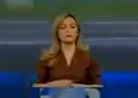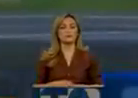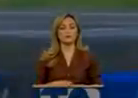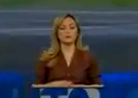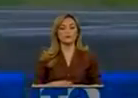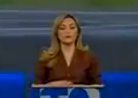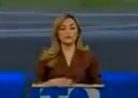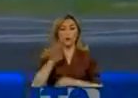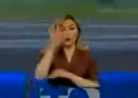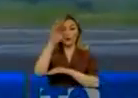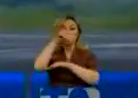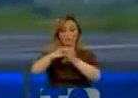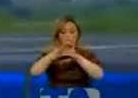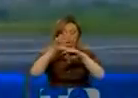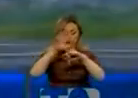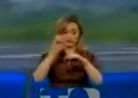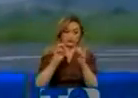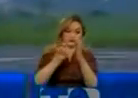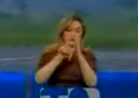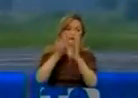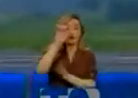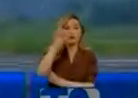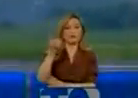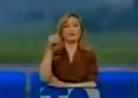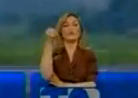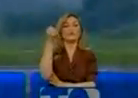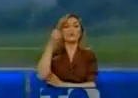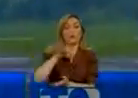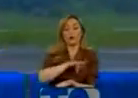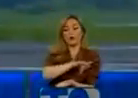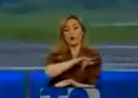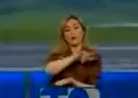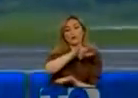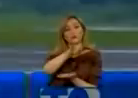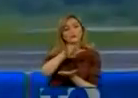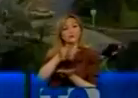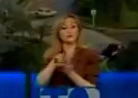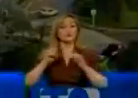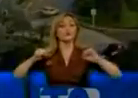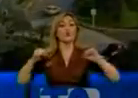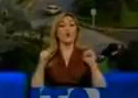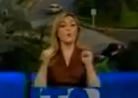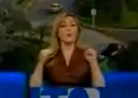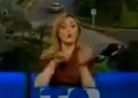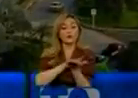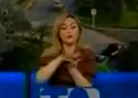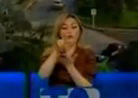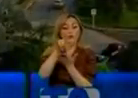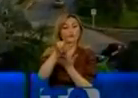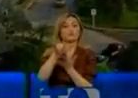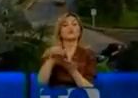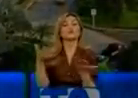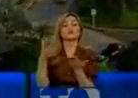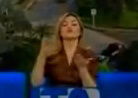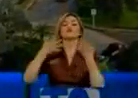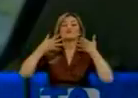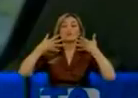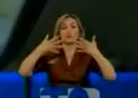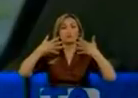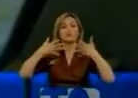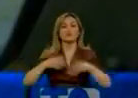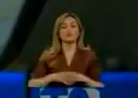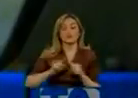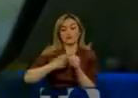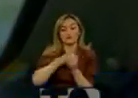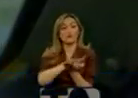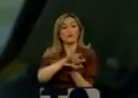A las 4 de la tarde con 30 minutos de este jueves, un avión proveniente de Bogotá aterrizará en el aeropuerto José Joaquín de Olmedo de Guayaquil. Será el